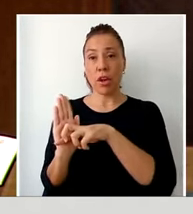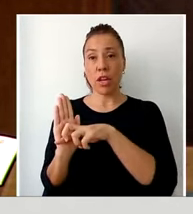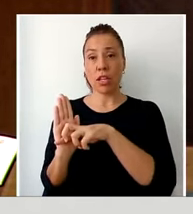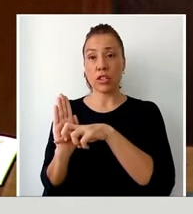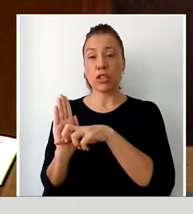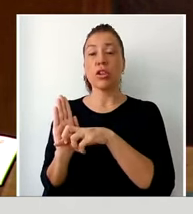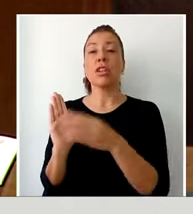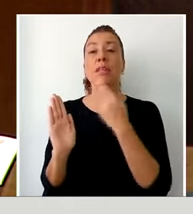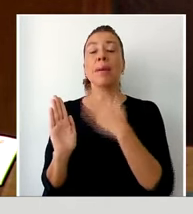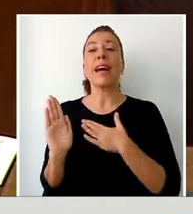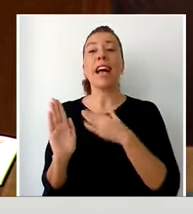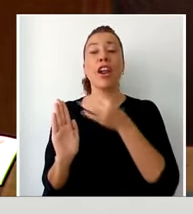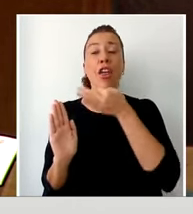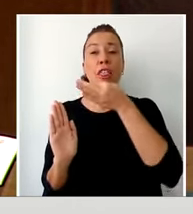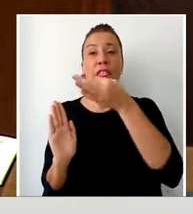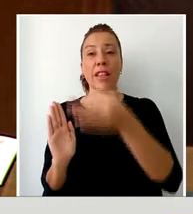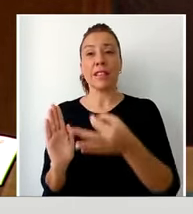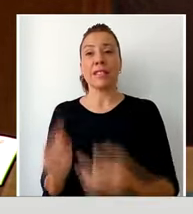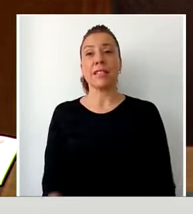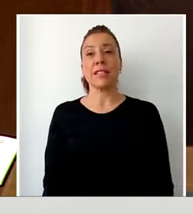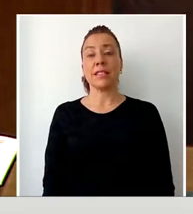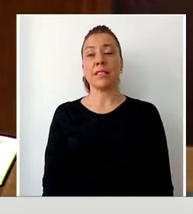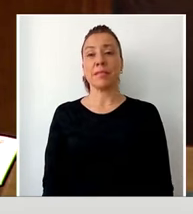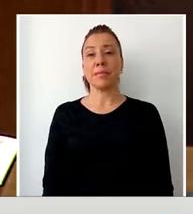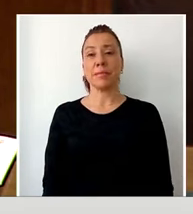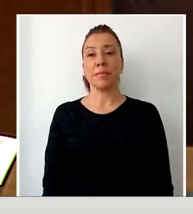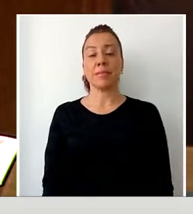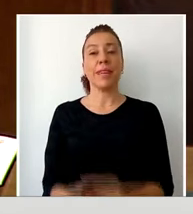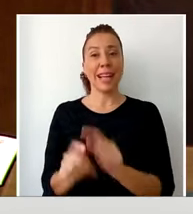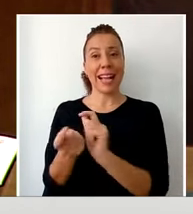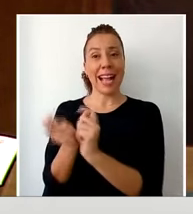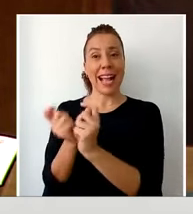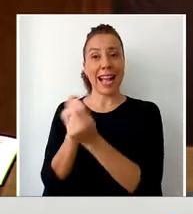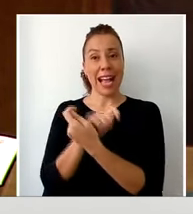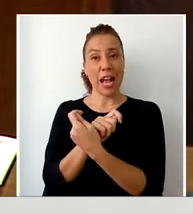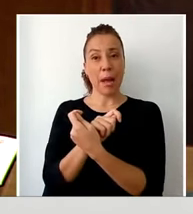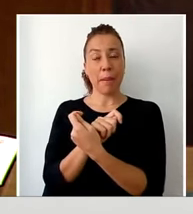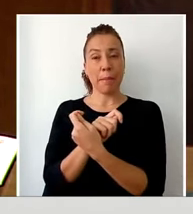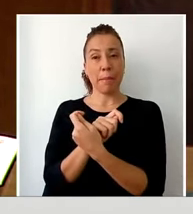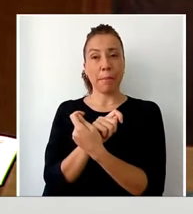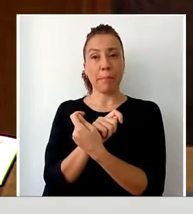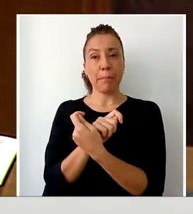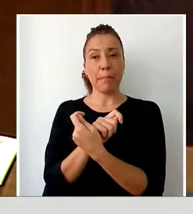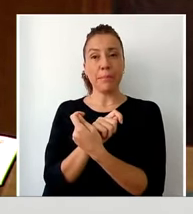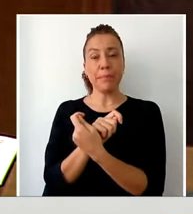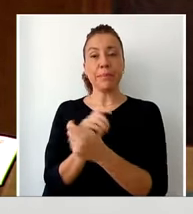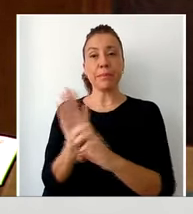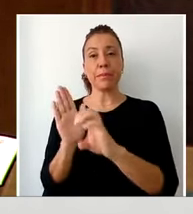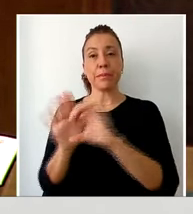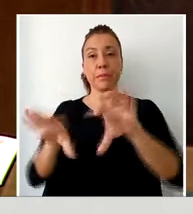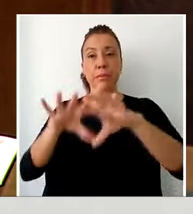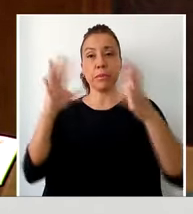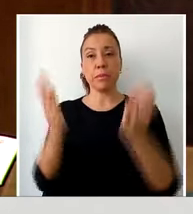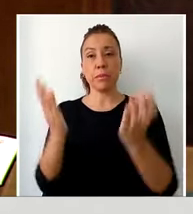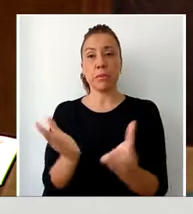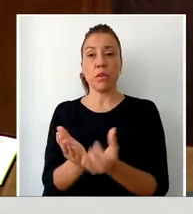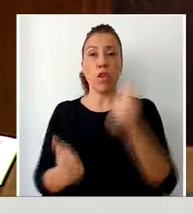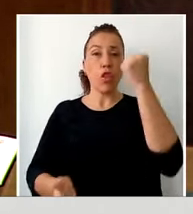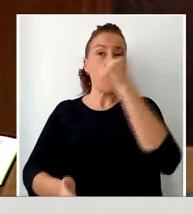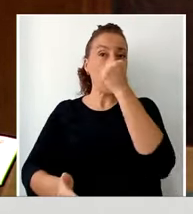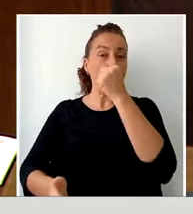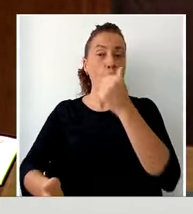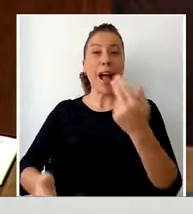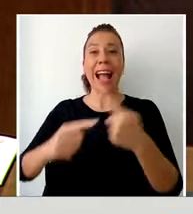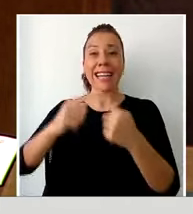que si bien esta adecuación del código mundial de dopaje tiene la relevancia